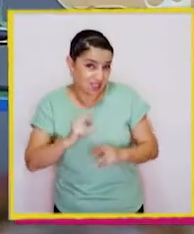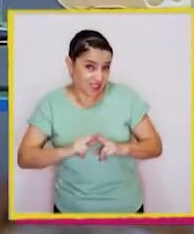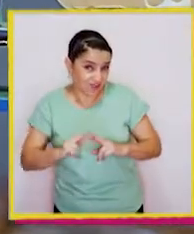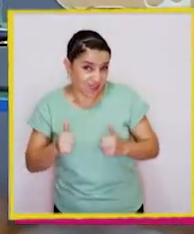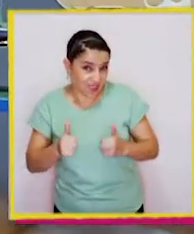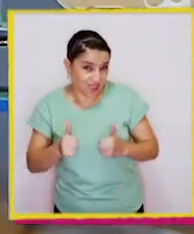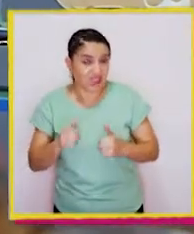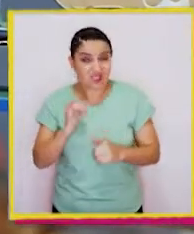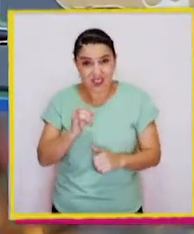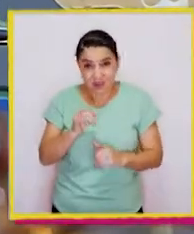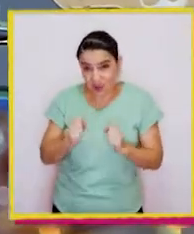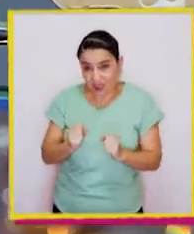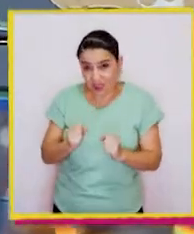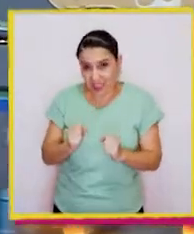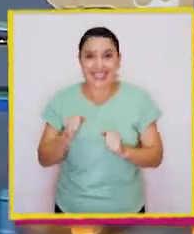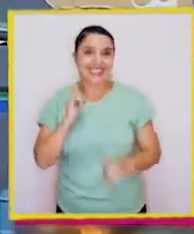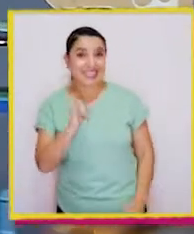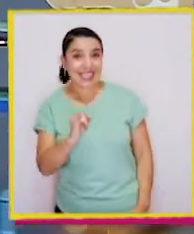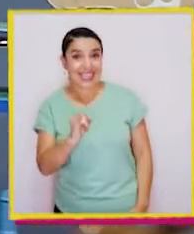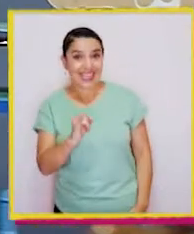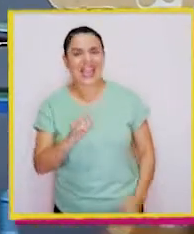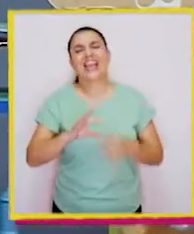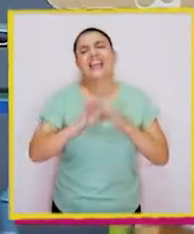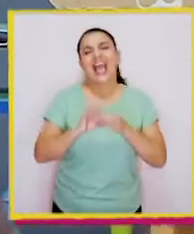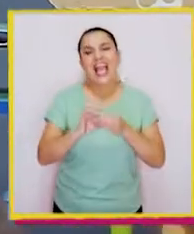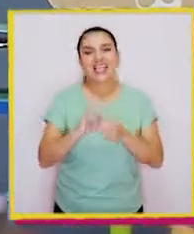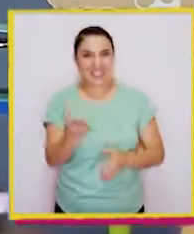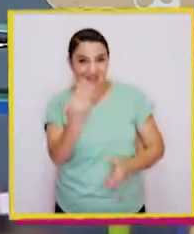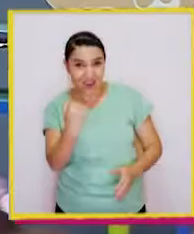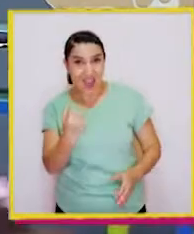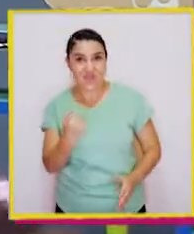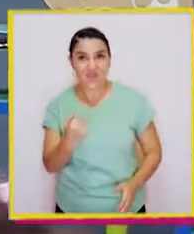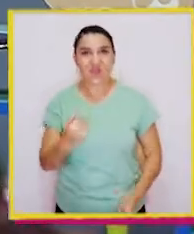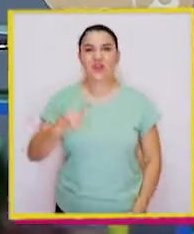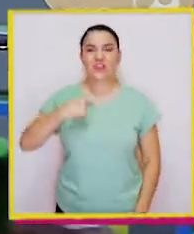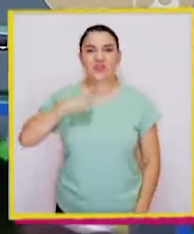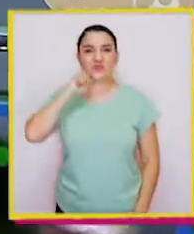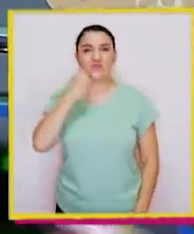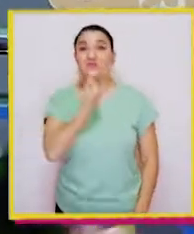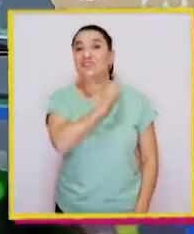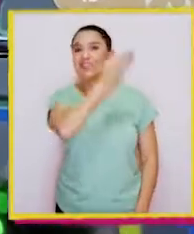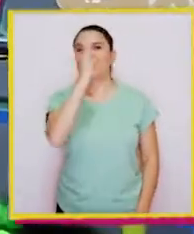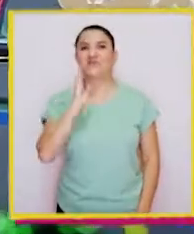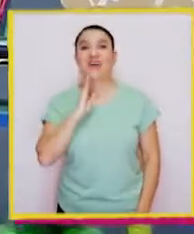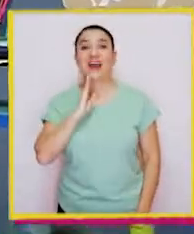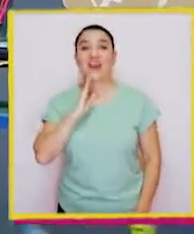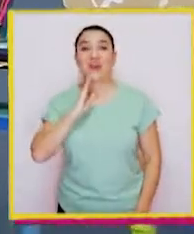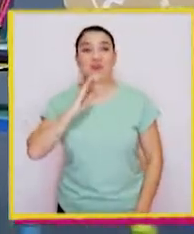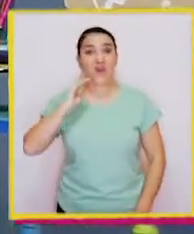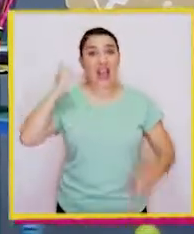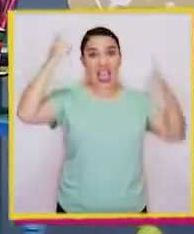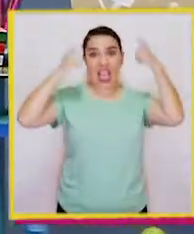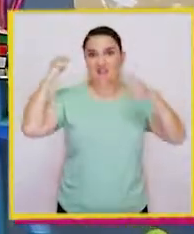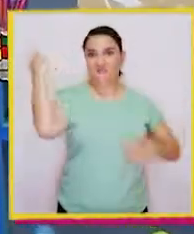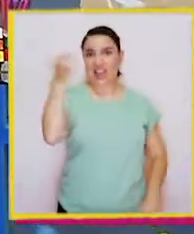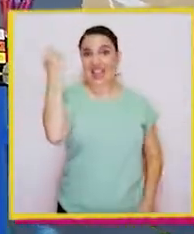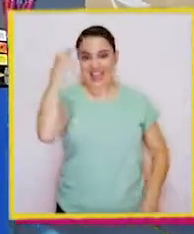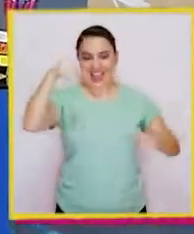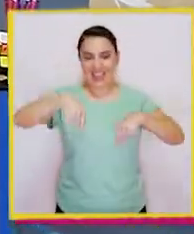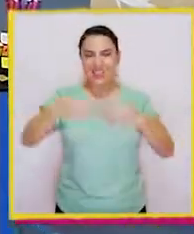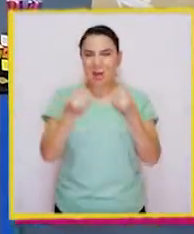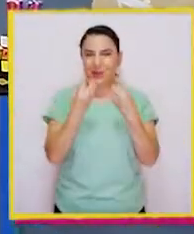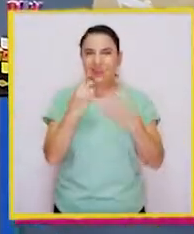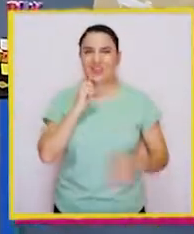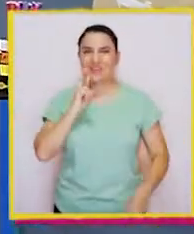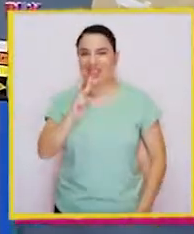bien. ¿Puede ser? ¿Sí? ¡Gracias! ¡Vamos entonces! Soy Macarena, la vaquera, y esto